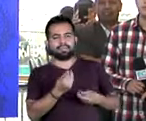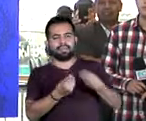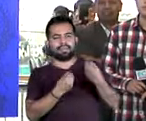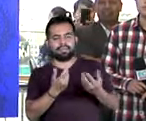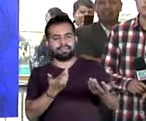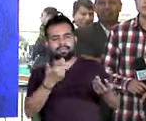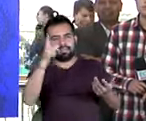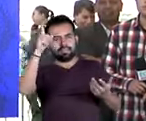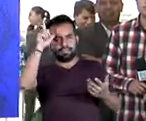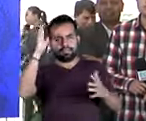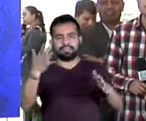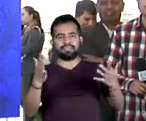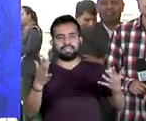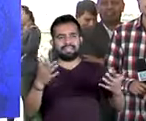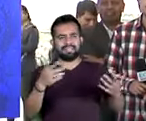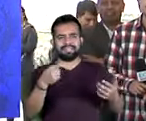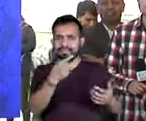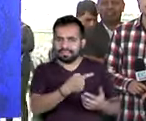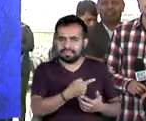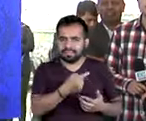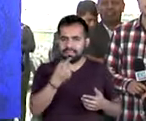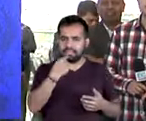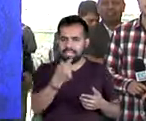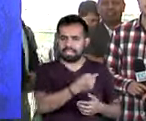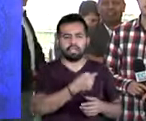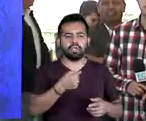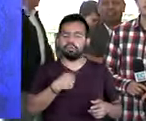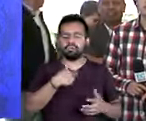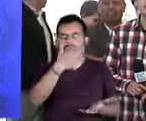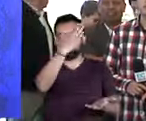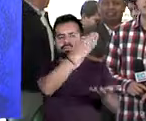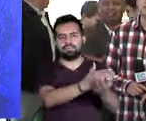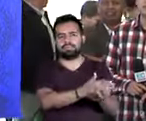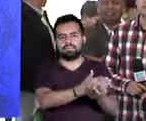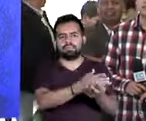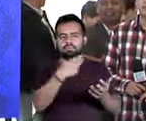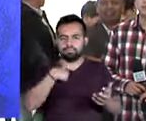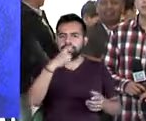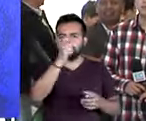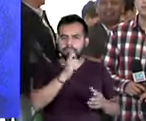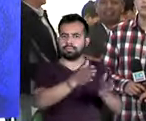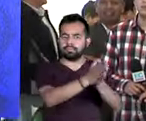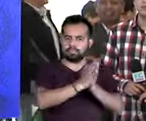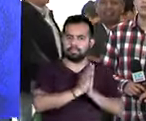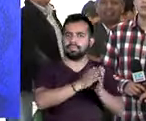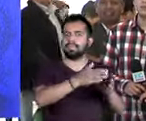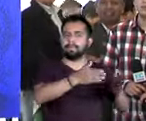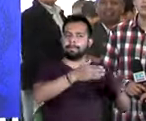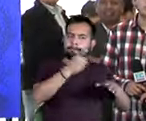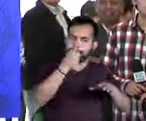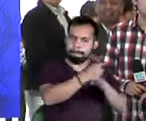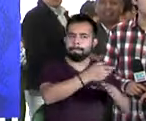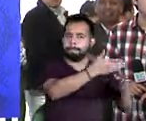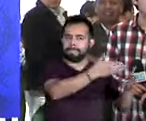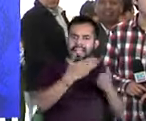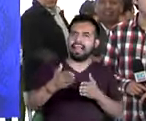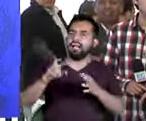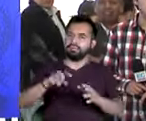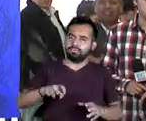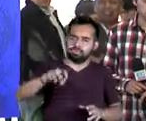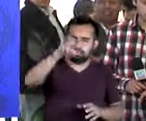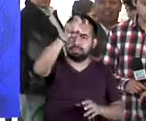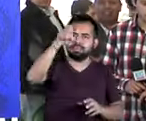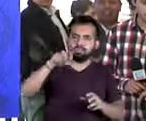porque me han dicho eso, esto parece broma, pero me han dicho, no voy a permitir. A los operadores del metro les diré que si no pueden operar escaleras mecánicas,